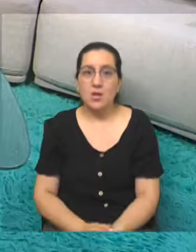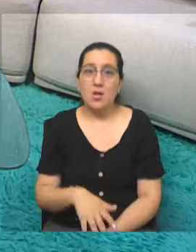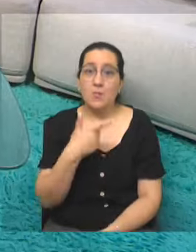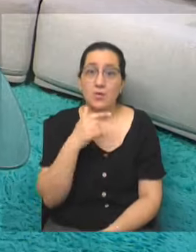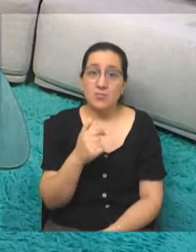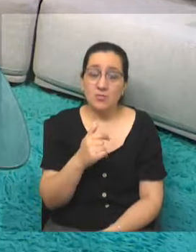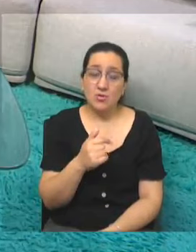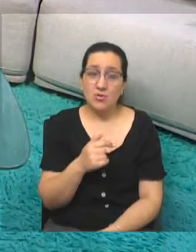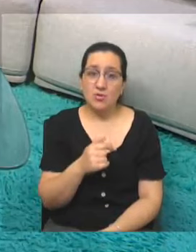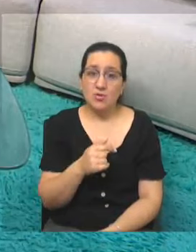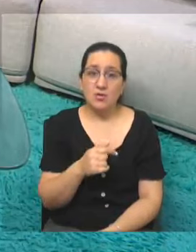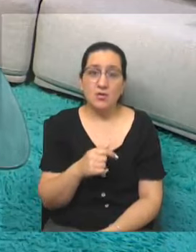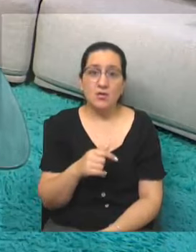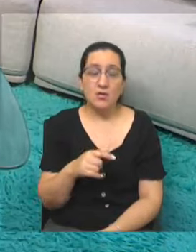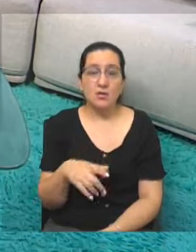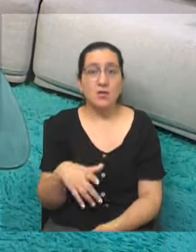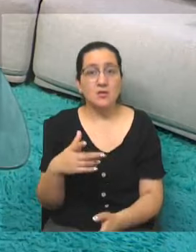es el puntaje más bajo y, ¿no?